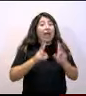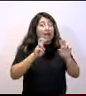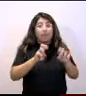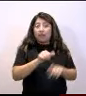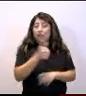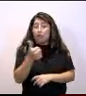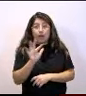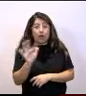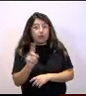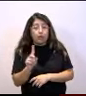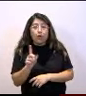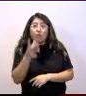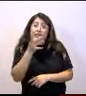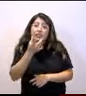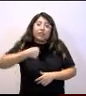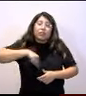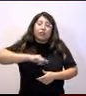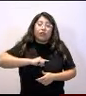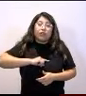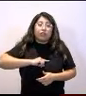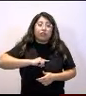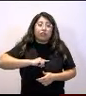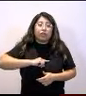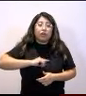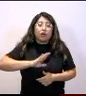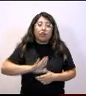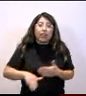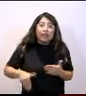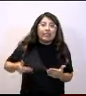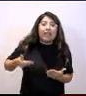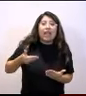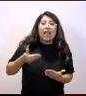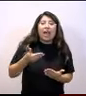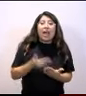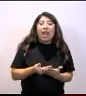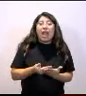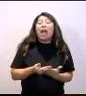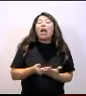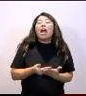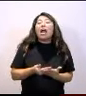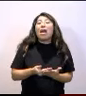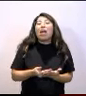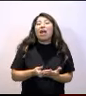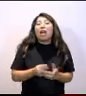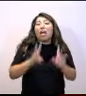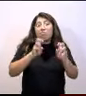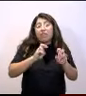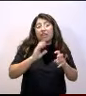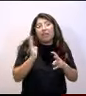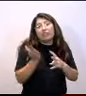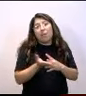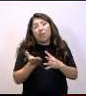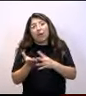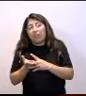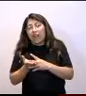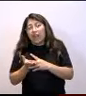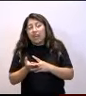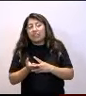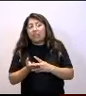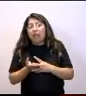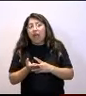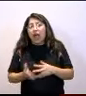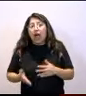más remedio que plantear varias y profundas enmiendas parciales que modifiquen este